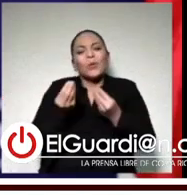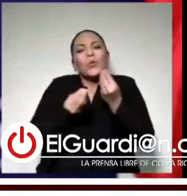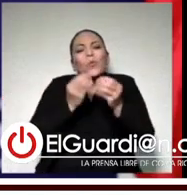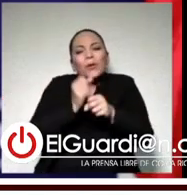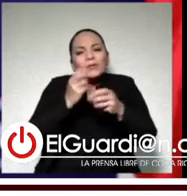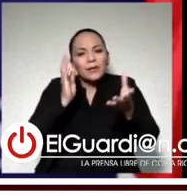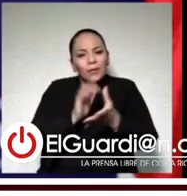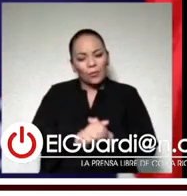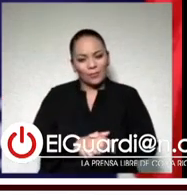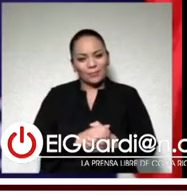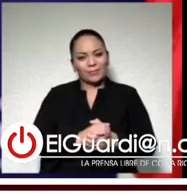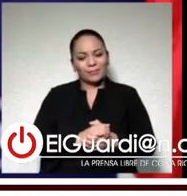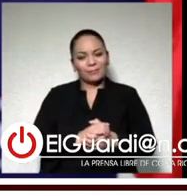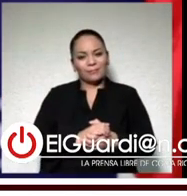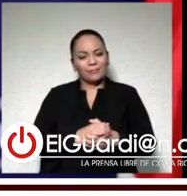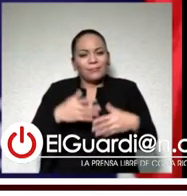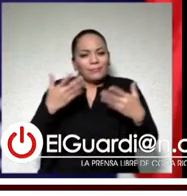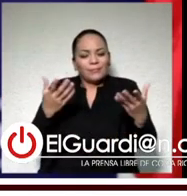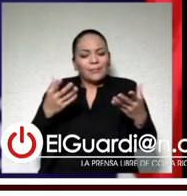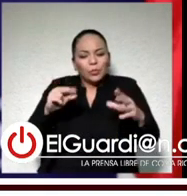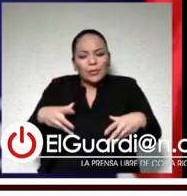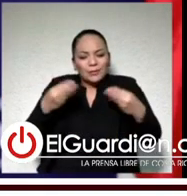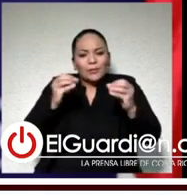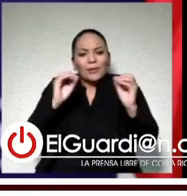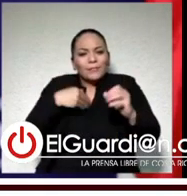hacerlo si no se ha gastado un solo peso del Ministerio de Salud?